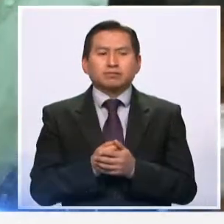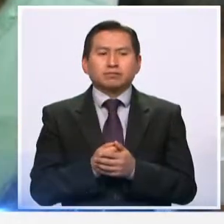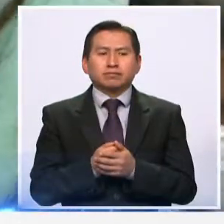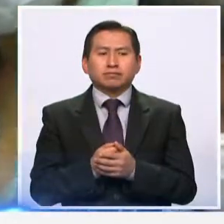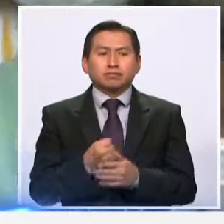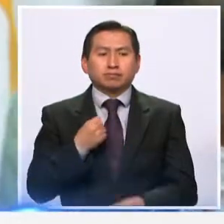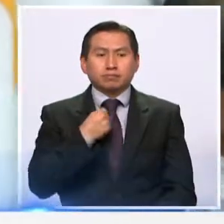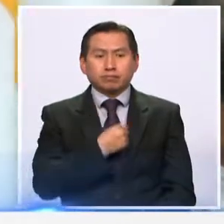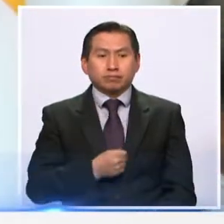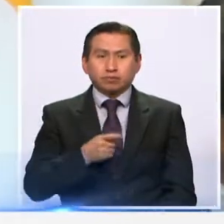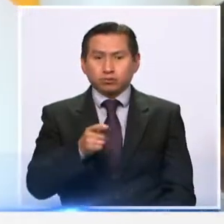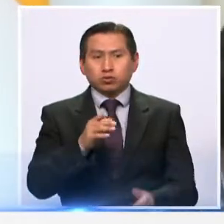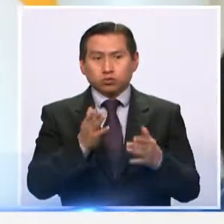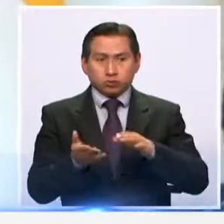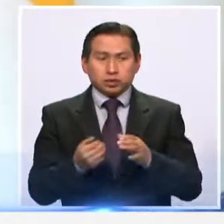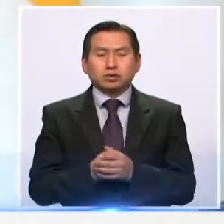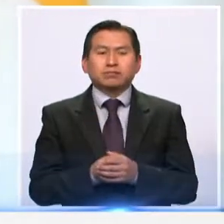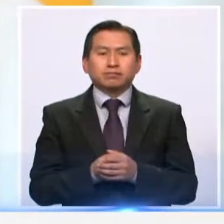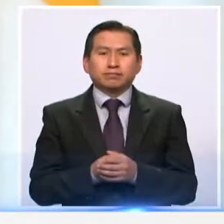Lamentamos el deceso.